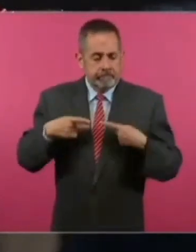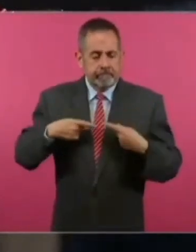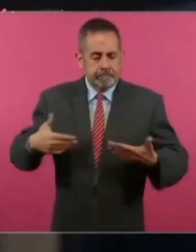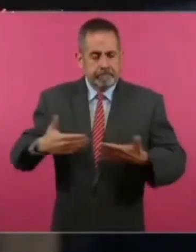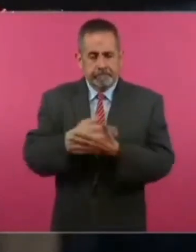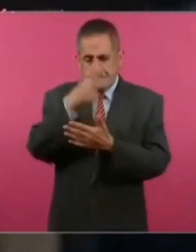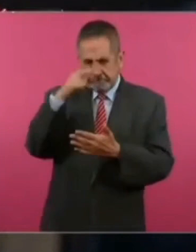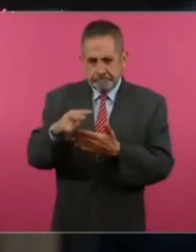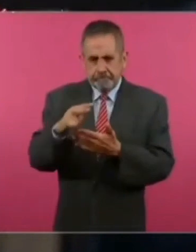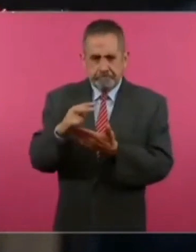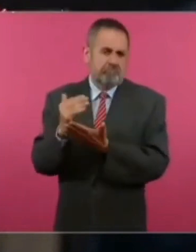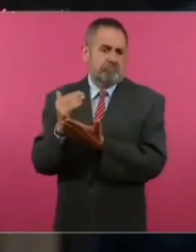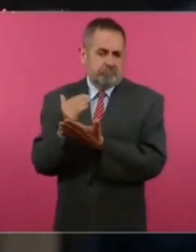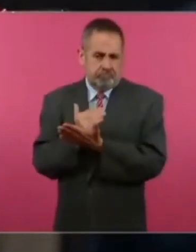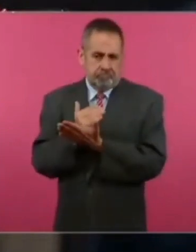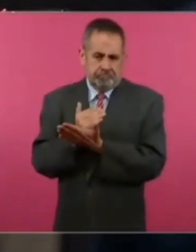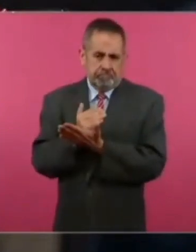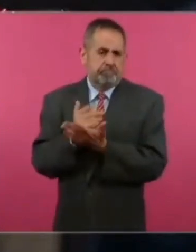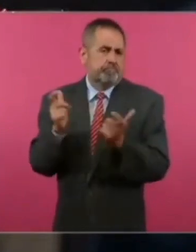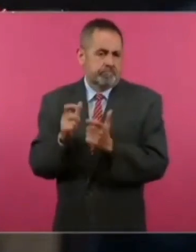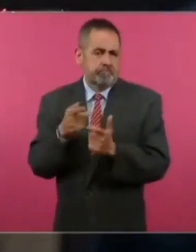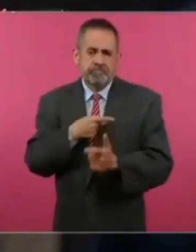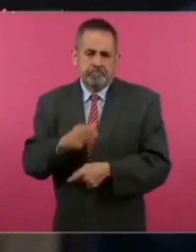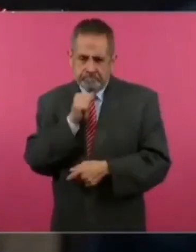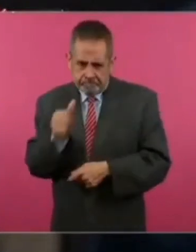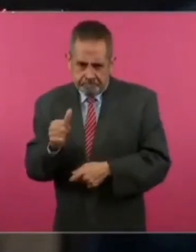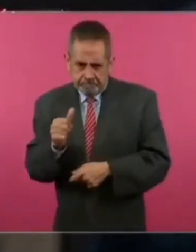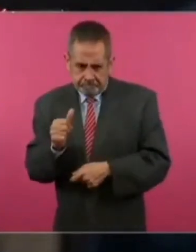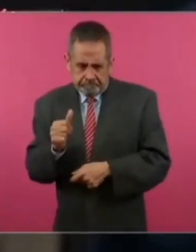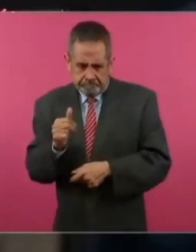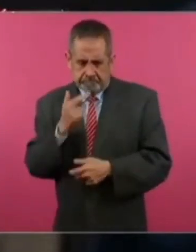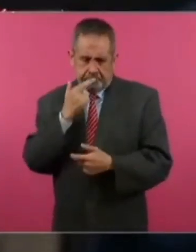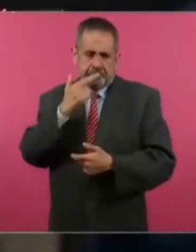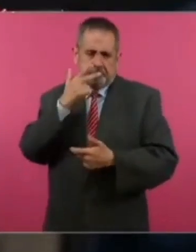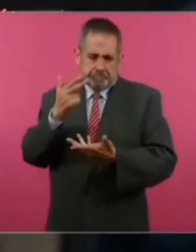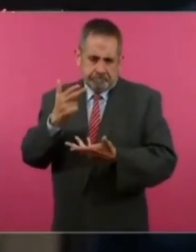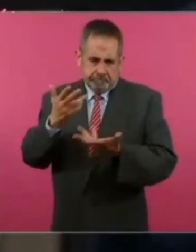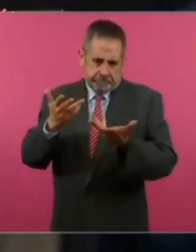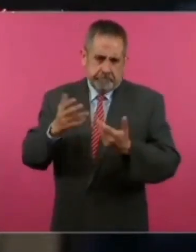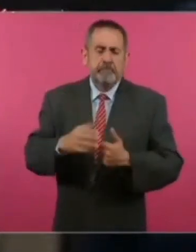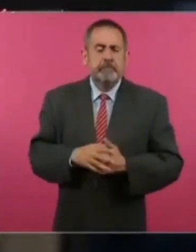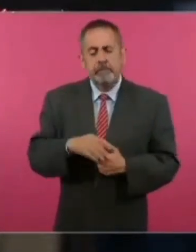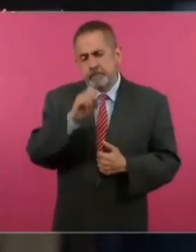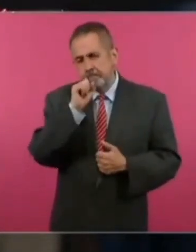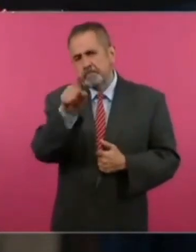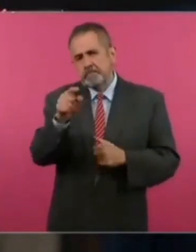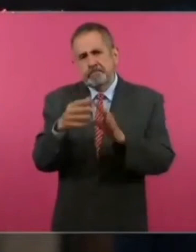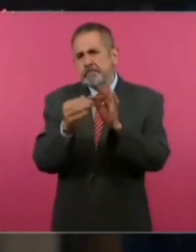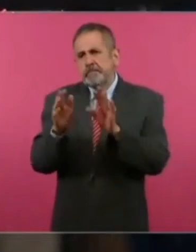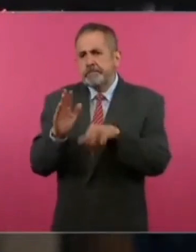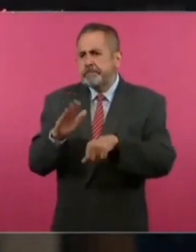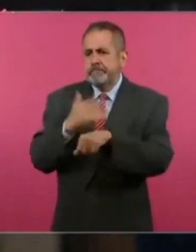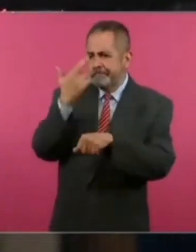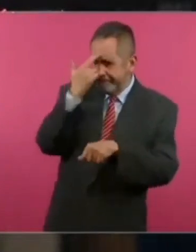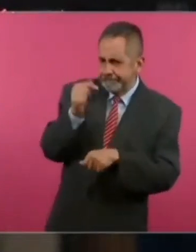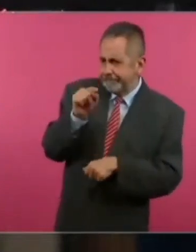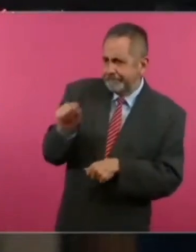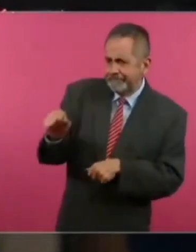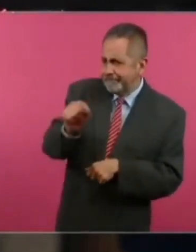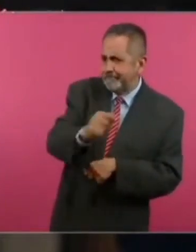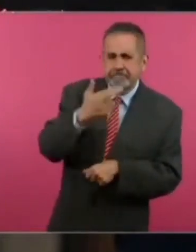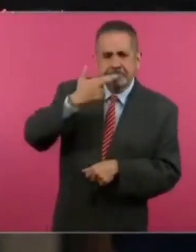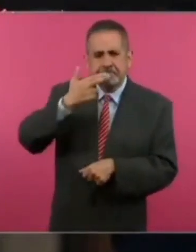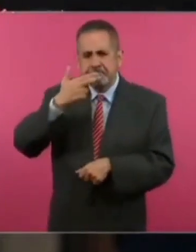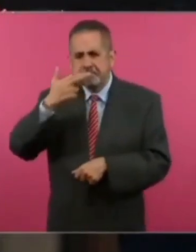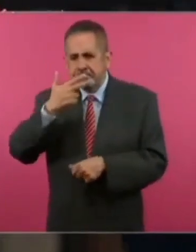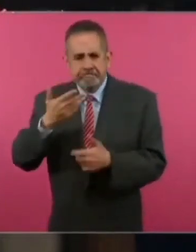la pobreza. También quisiera saber si esta relación tuviera usted conocimiento de